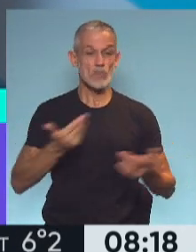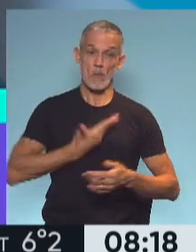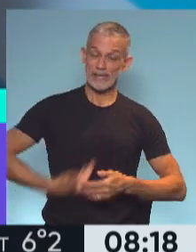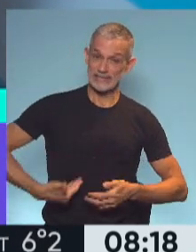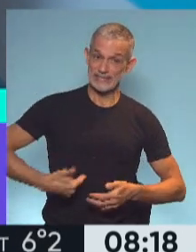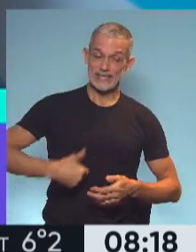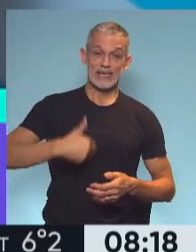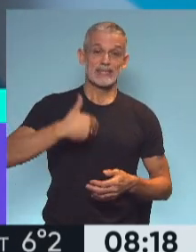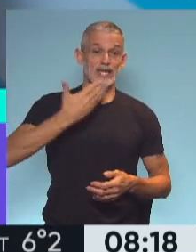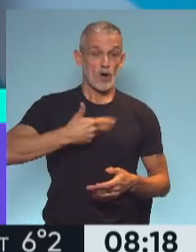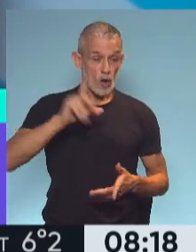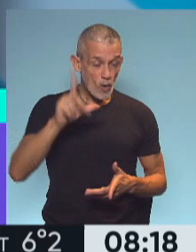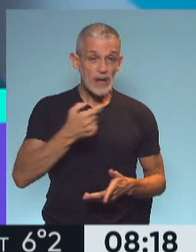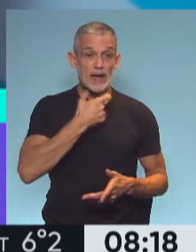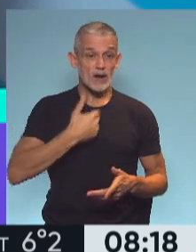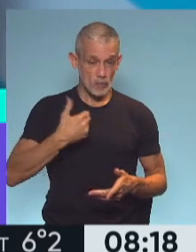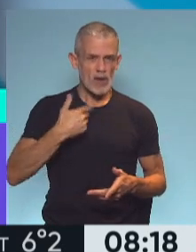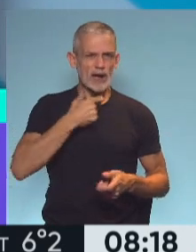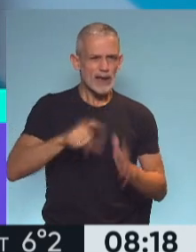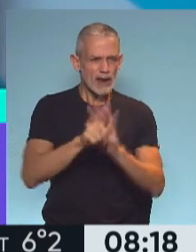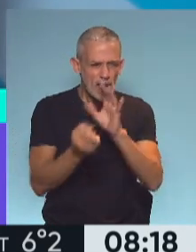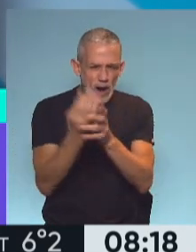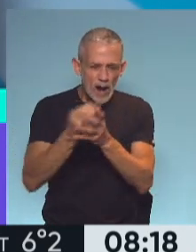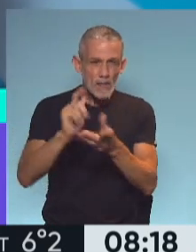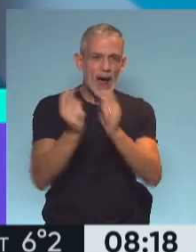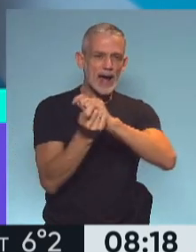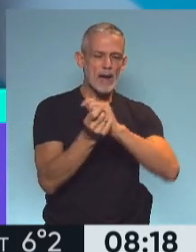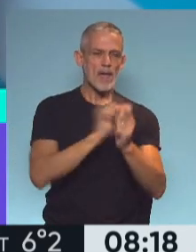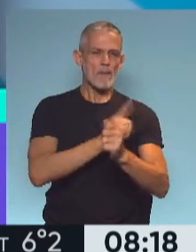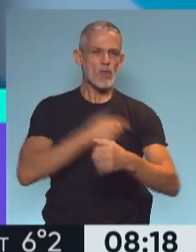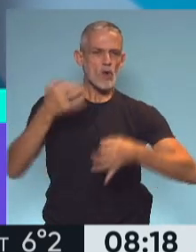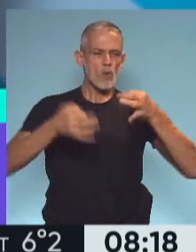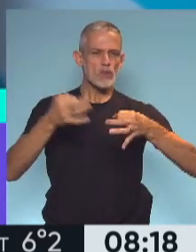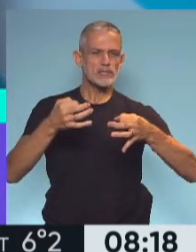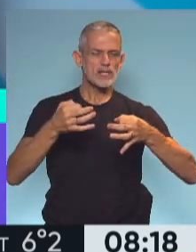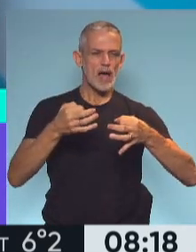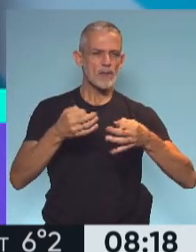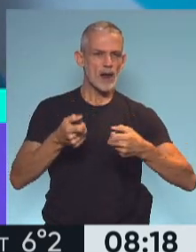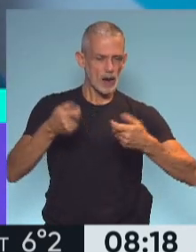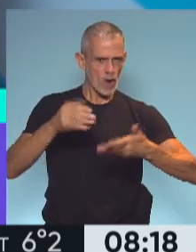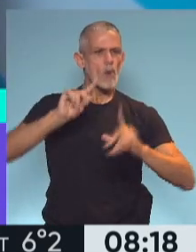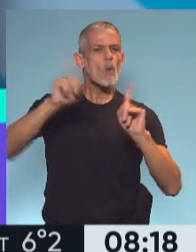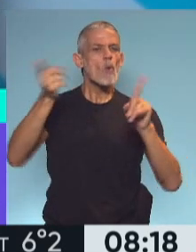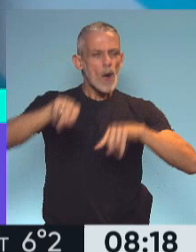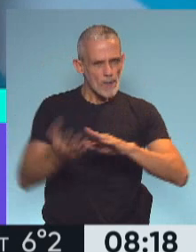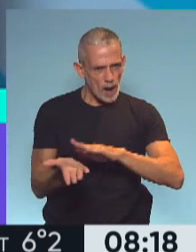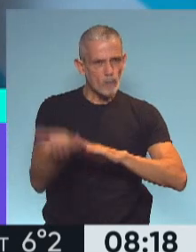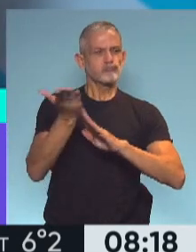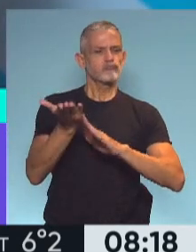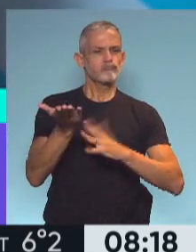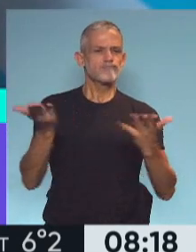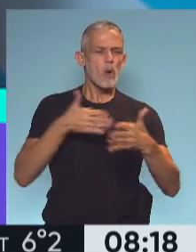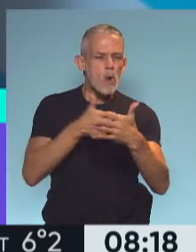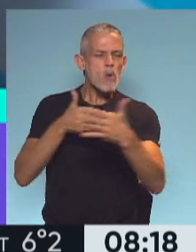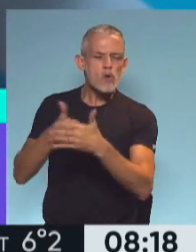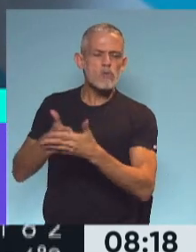presidente que quiere sacar leyes para cambiar ese funcionamiento y devolverle el prestigio que le robaron al Poder Judicial, solamente encontramos trabas.